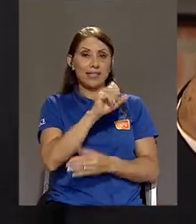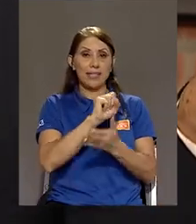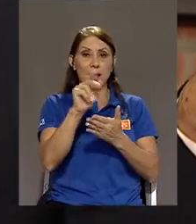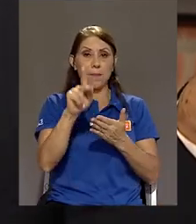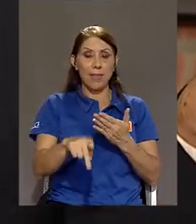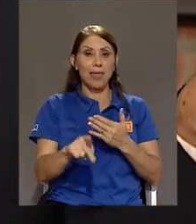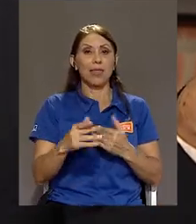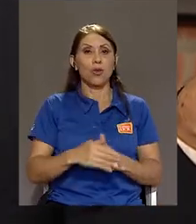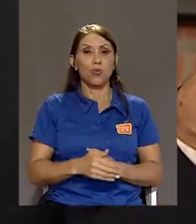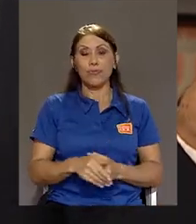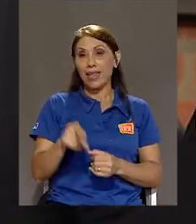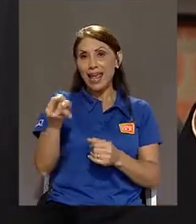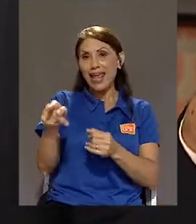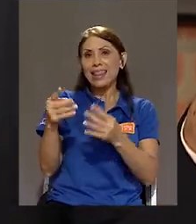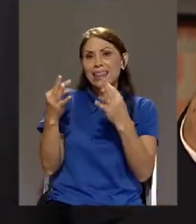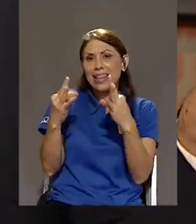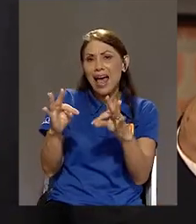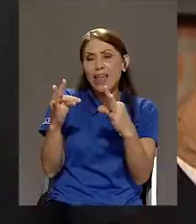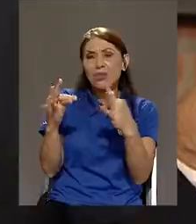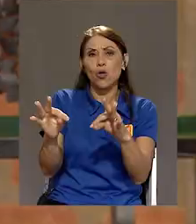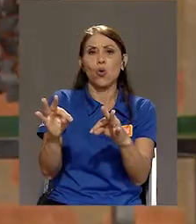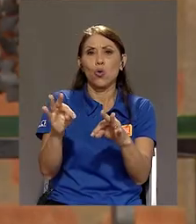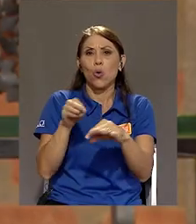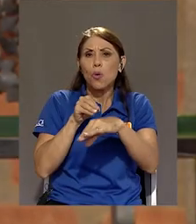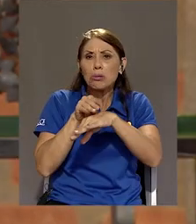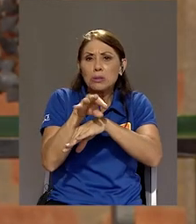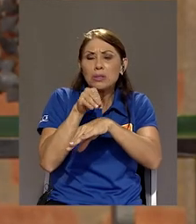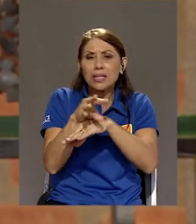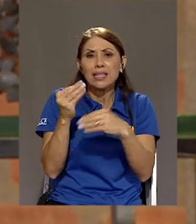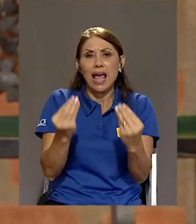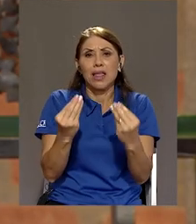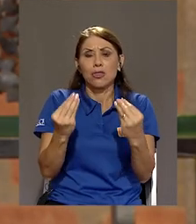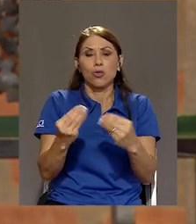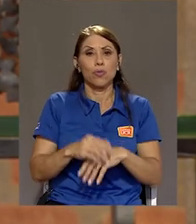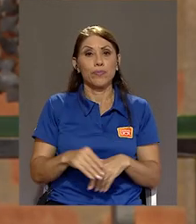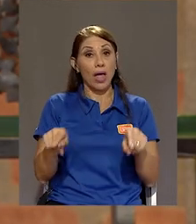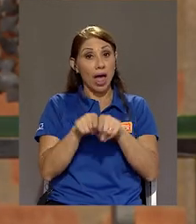trató de atomizar tanto él, y además le hicieron caso, porque estoy seguro que